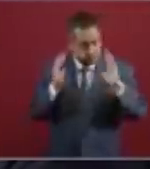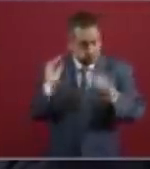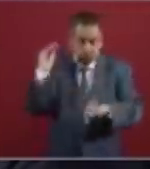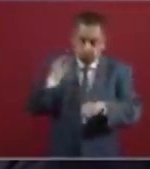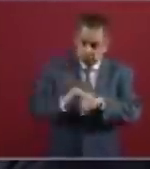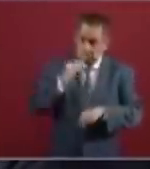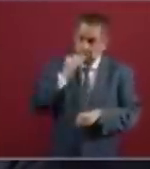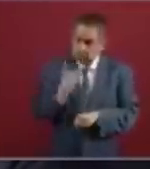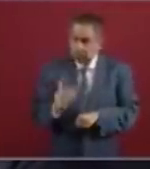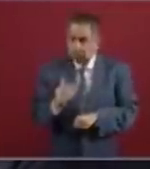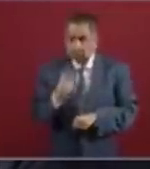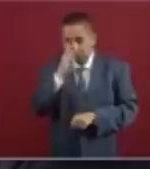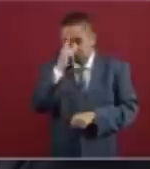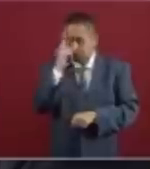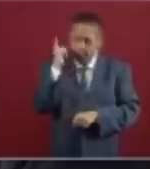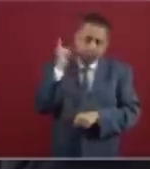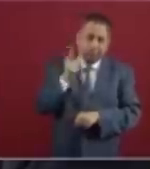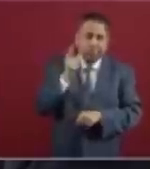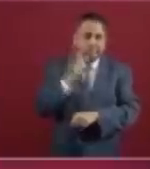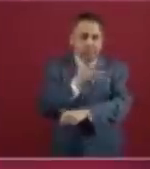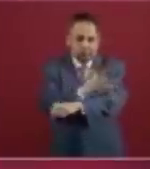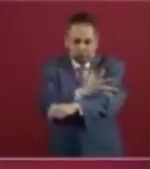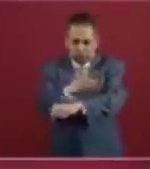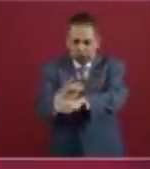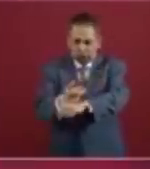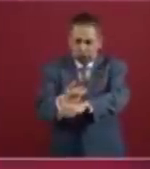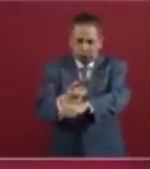poner por delante la honestidad,